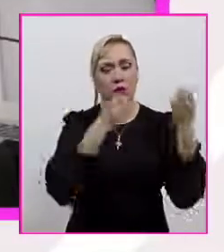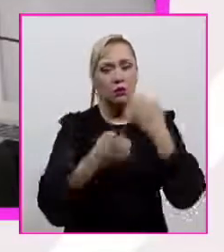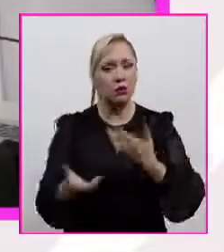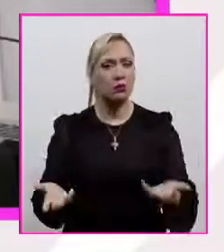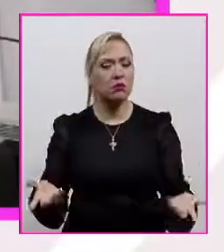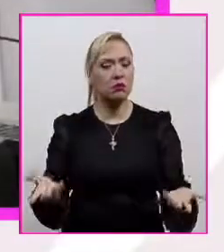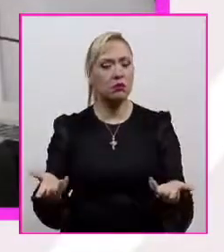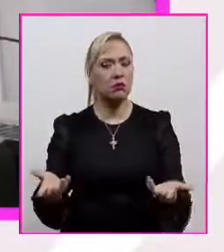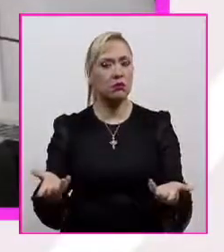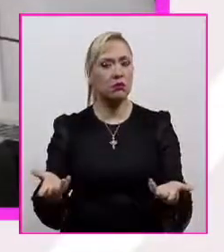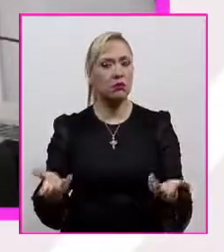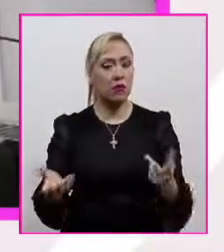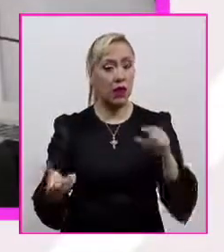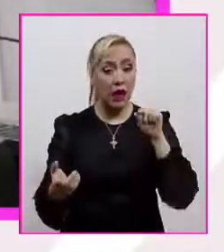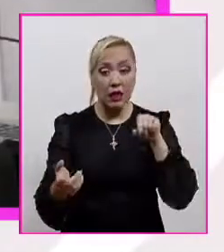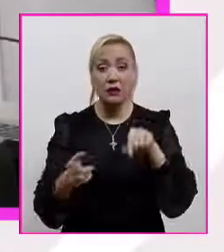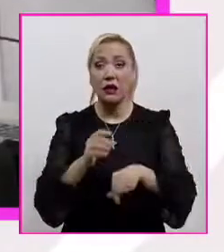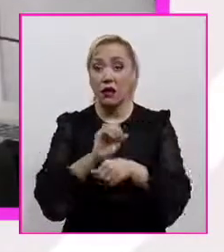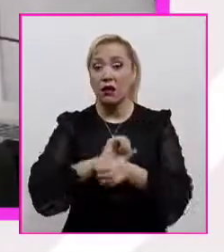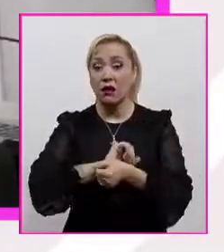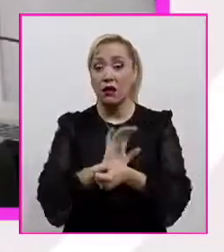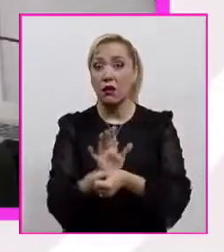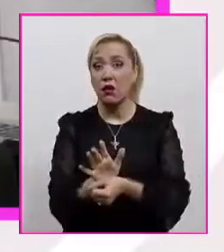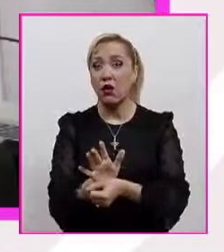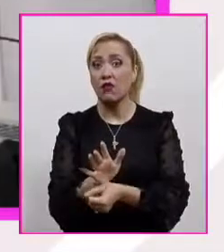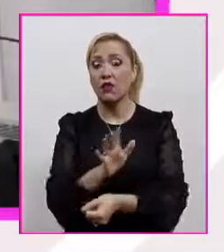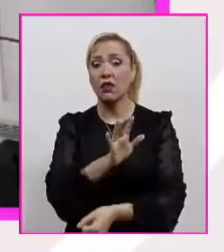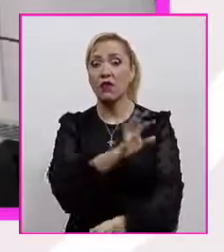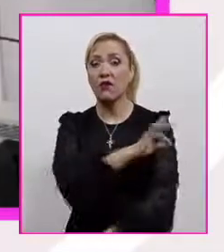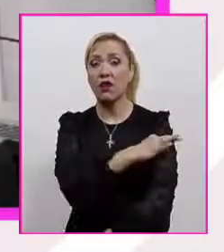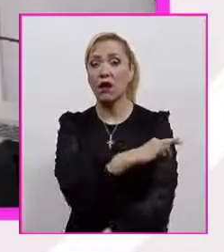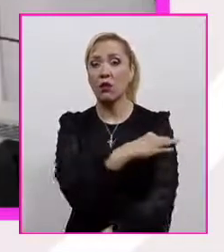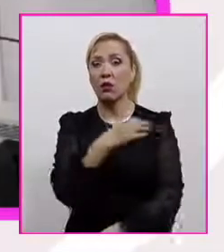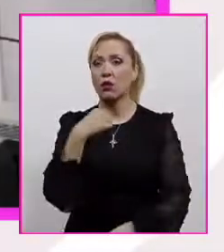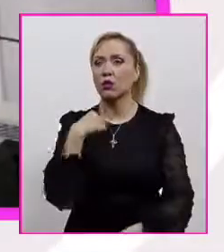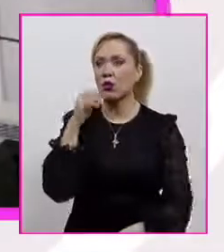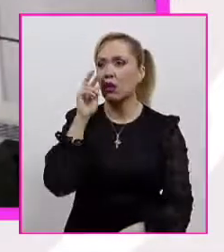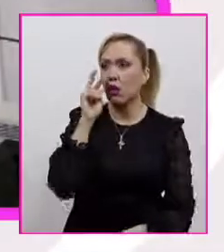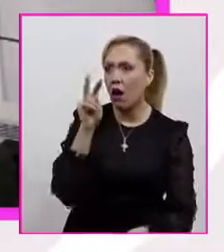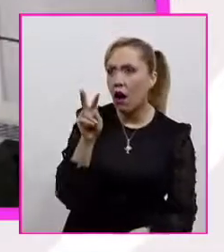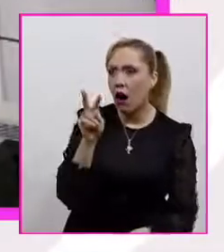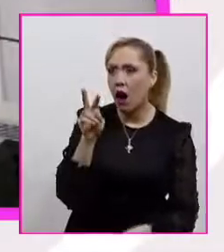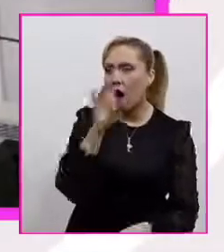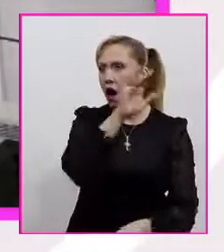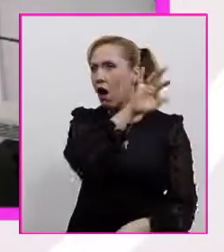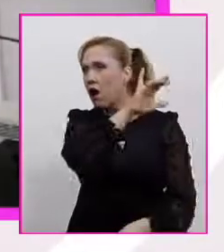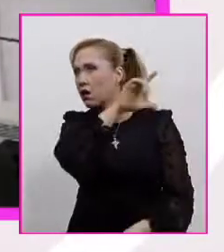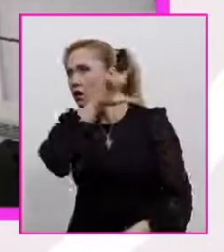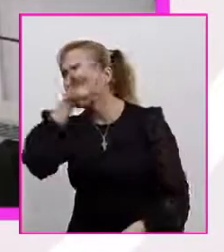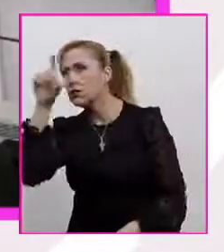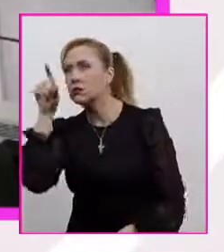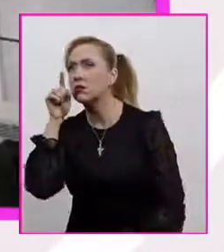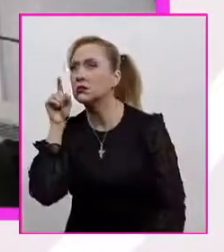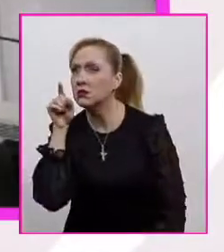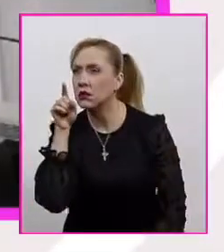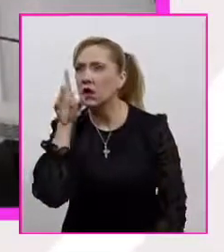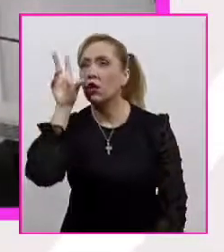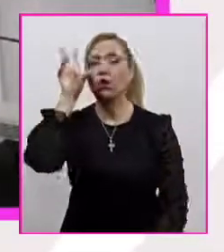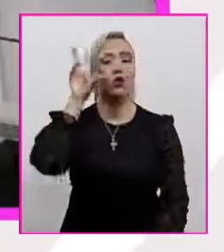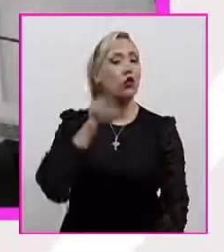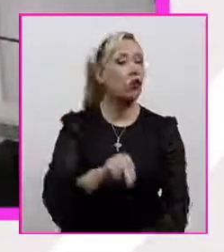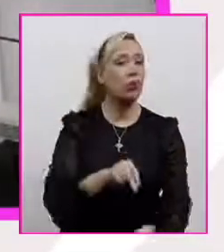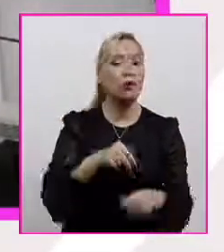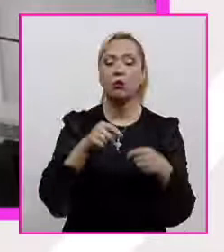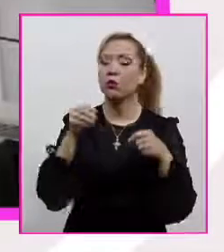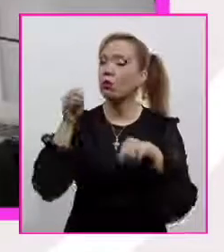particular, ¿por qué en el centro de salud cuando voy veo en la entrada que hay un letrero literal que dice no se van a